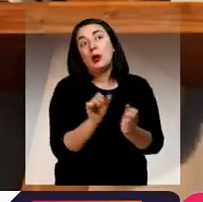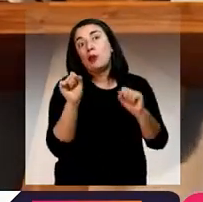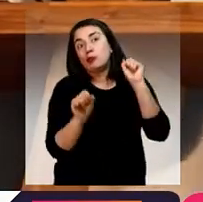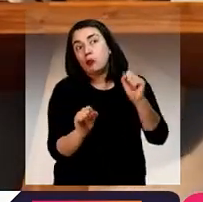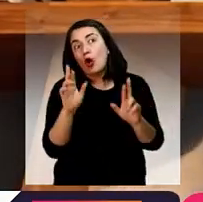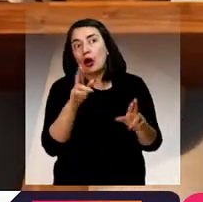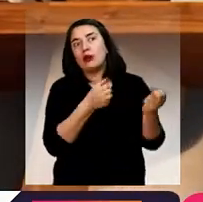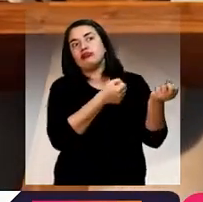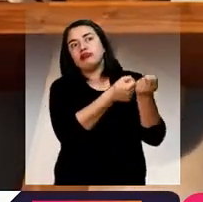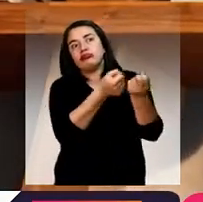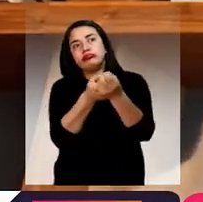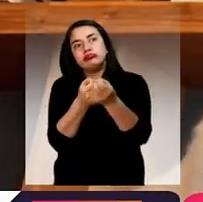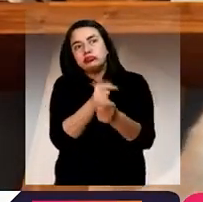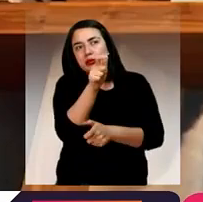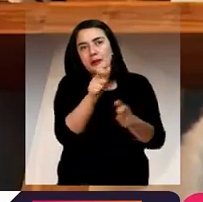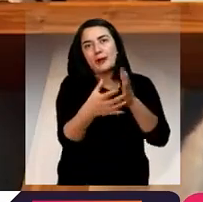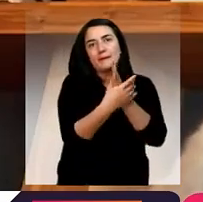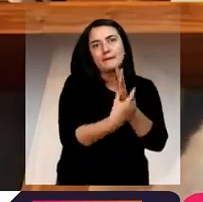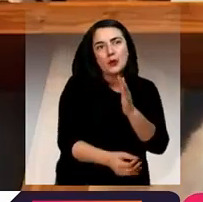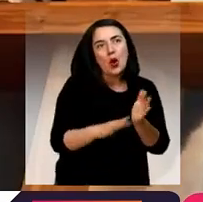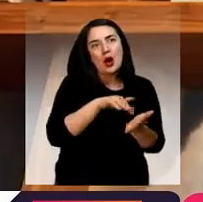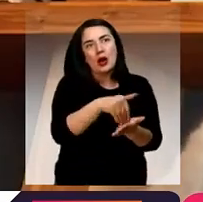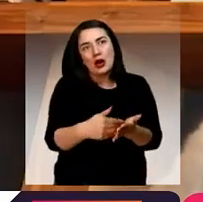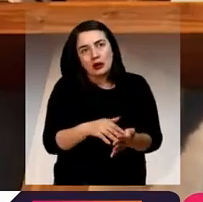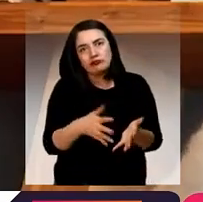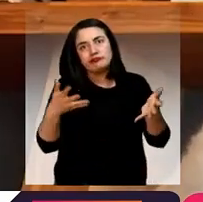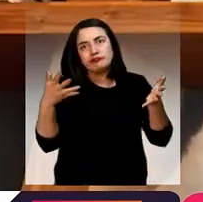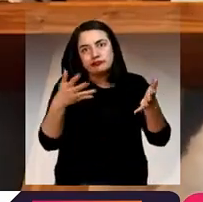a gente en pobreza y en vulnerabilidad